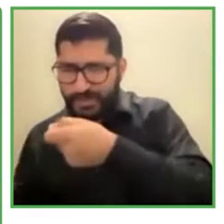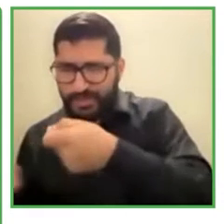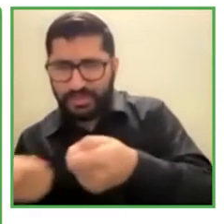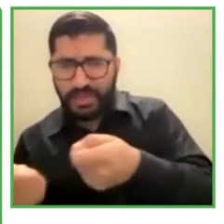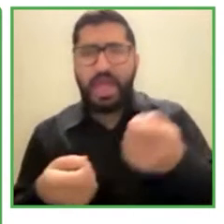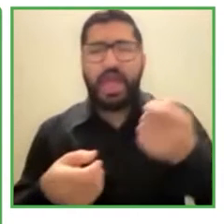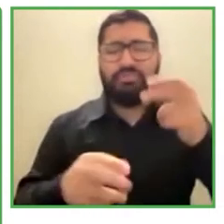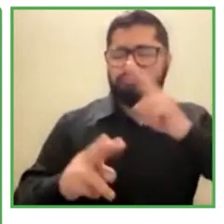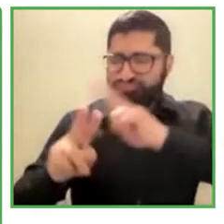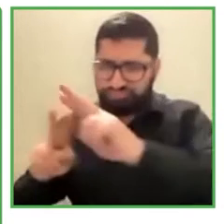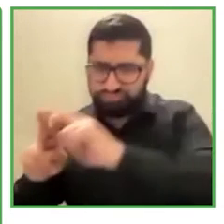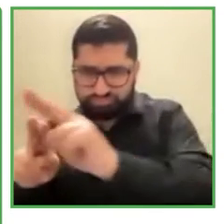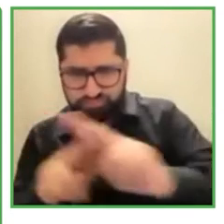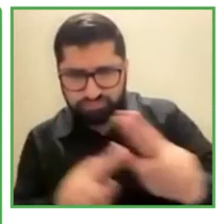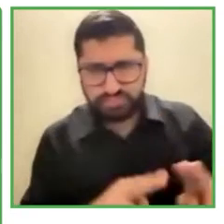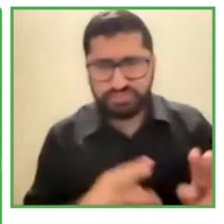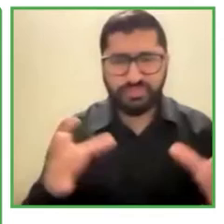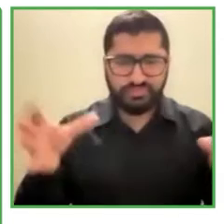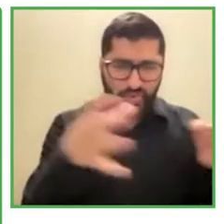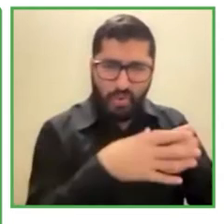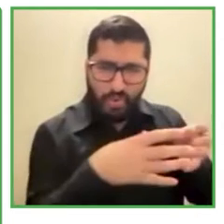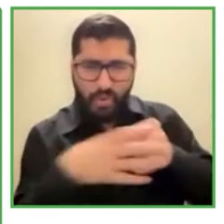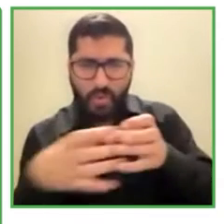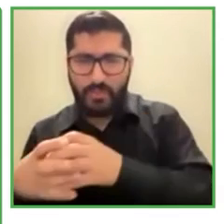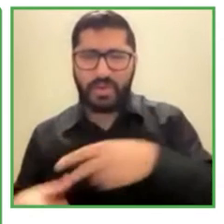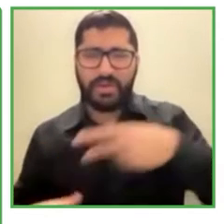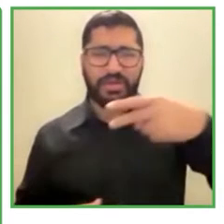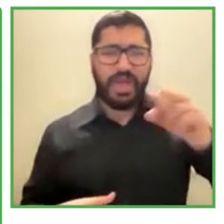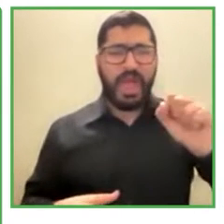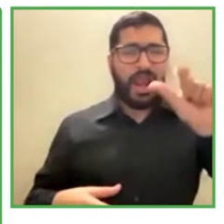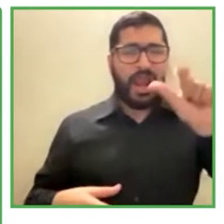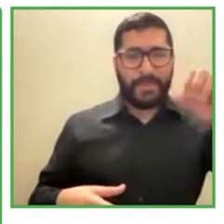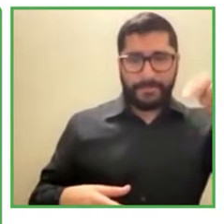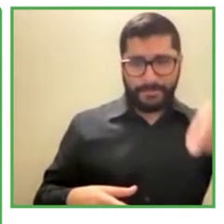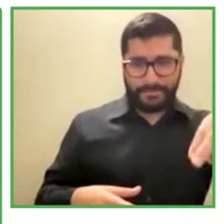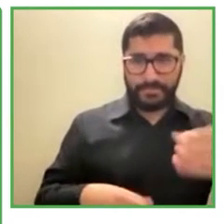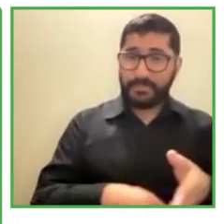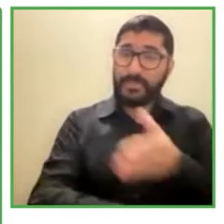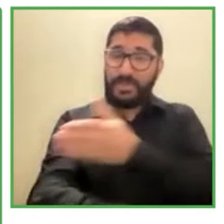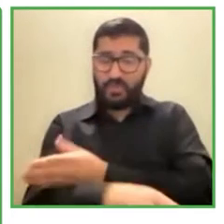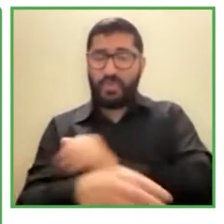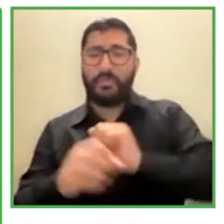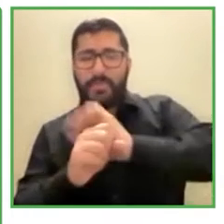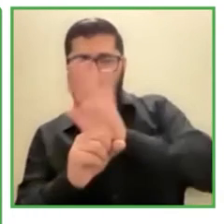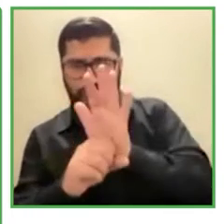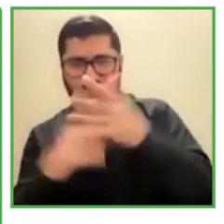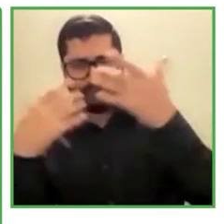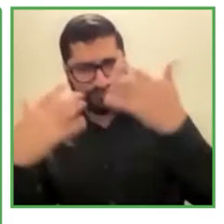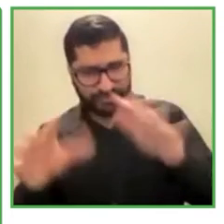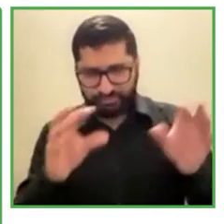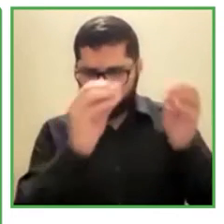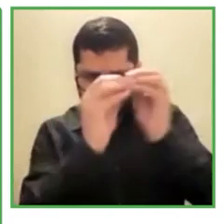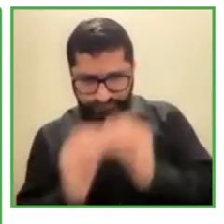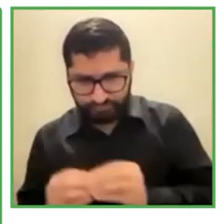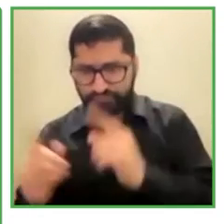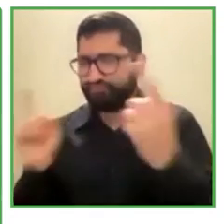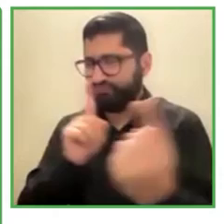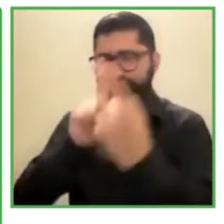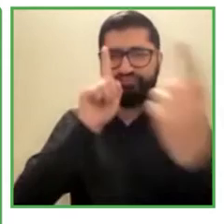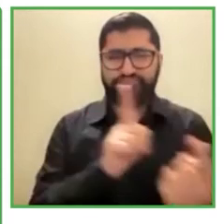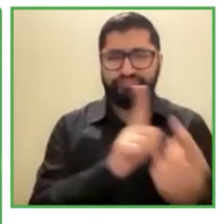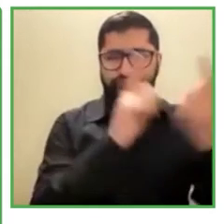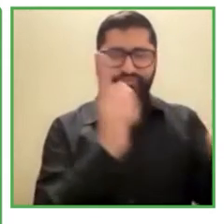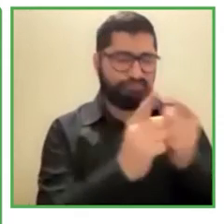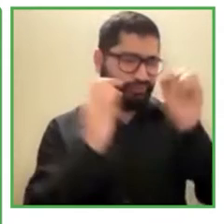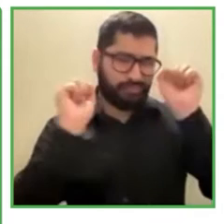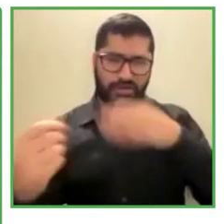Antes del COVID, se realizaban las actividades en persona, teníamos miles de personas graduándose cada año, pero lo que sucedió es que ahora tuvimos